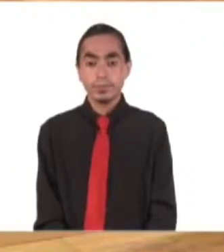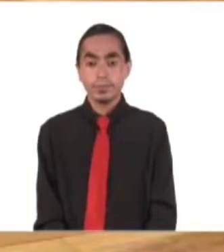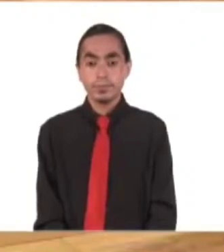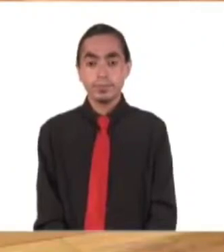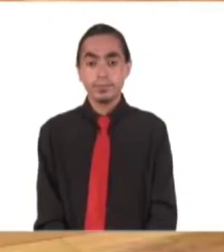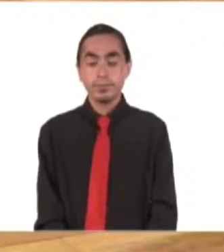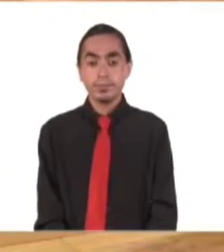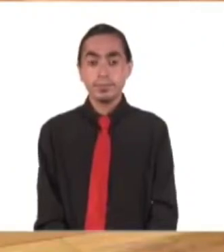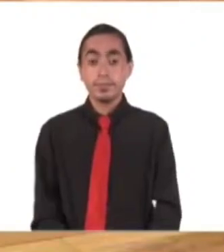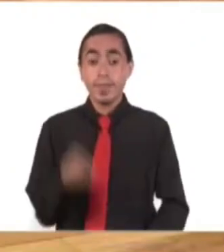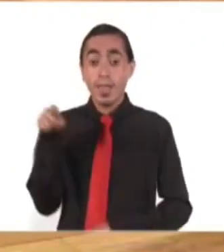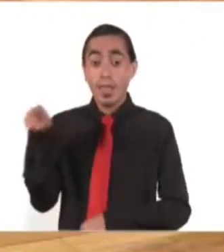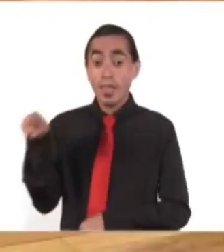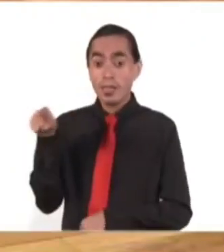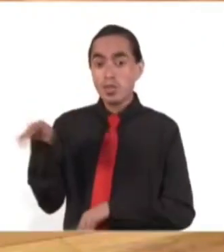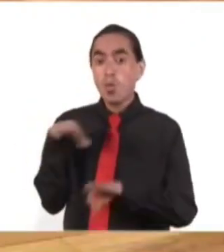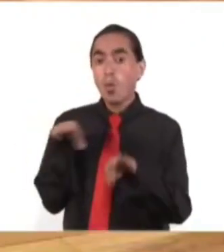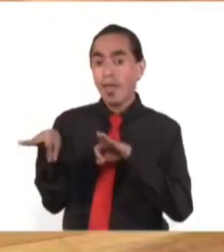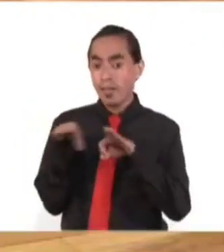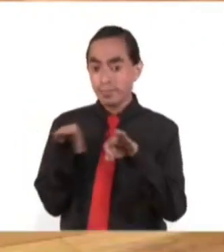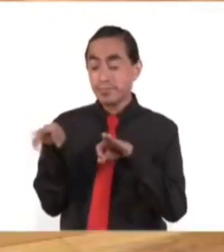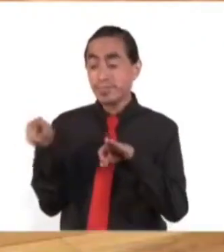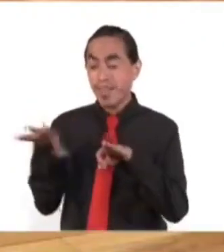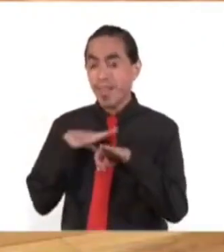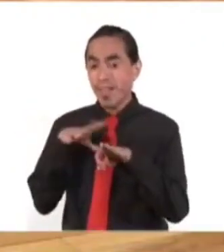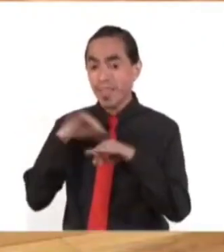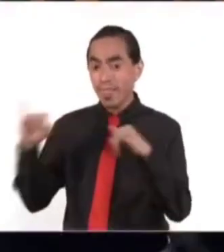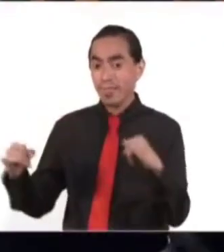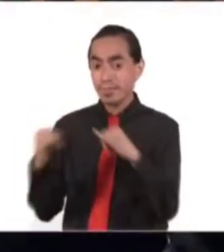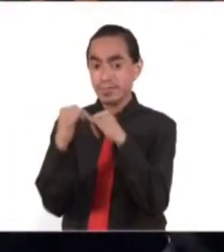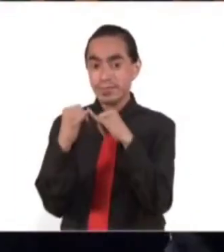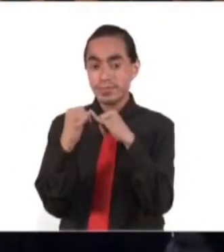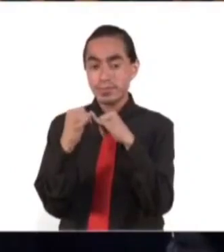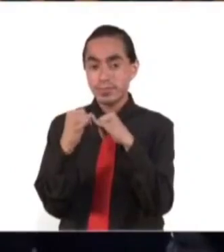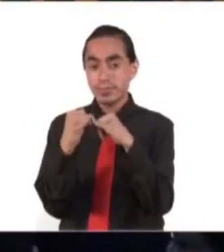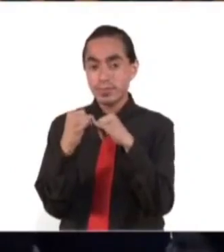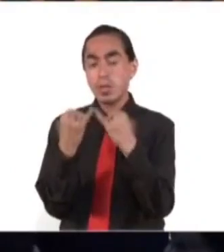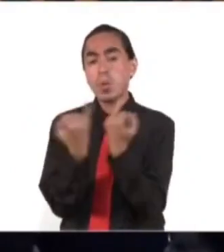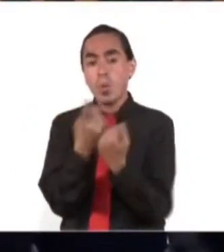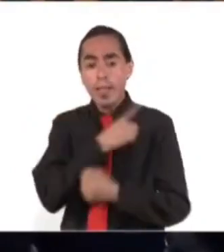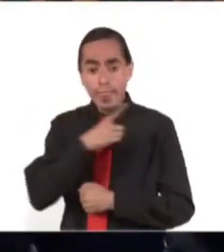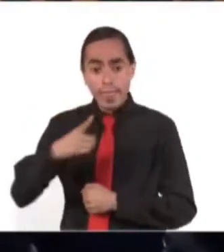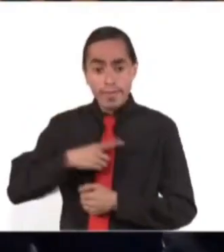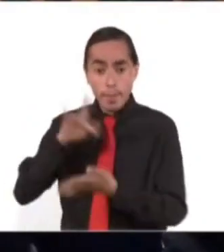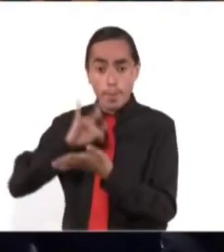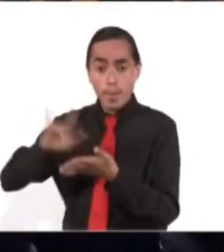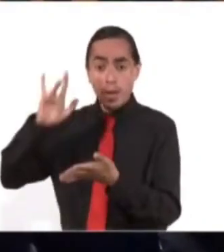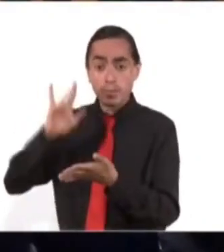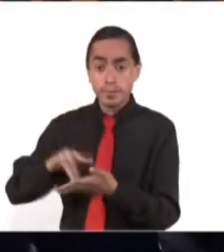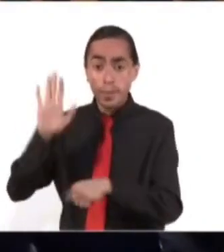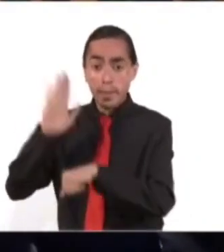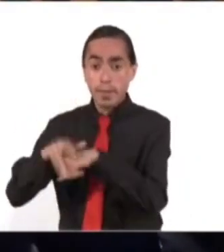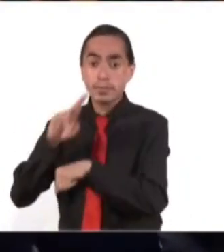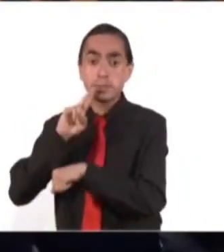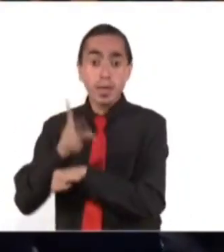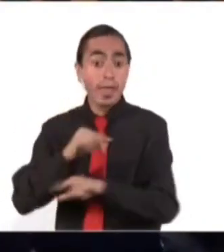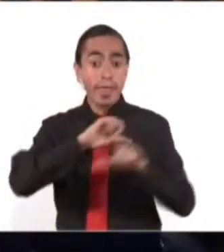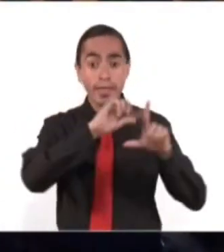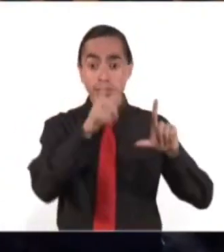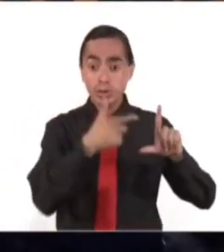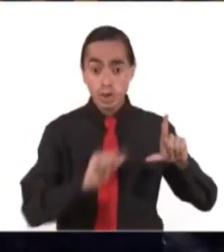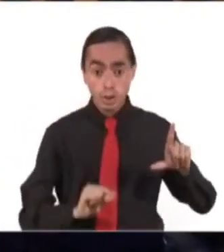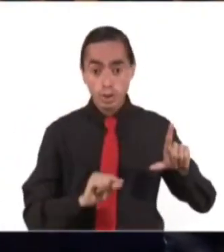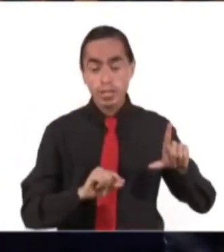Ese papel que ha jugado ese instituto, y tenemos también que fortalecerlo en todo el país. Tenemos que